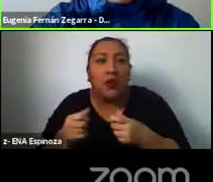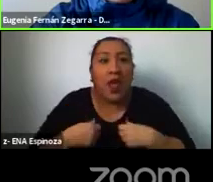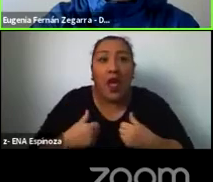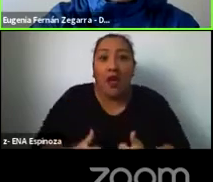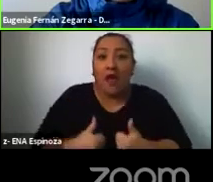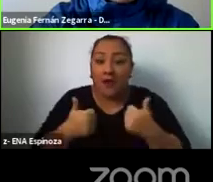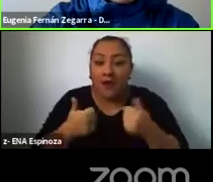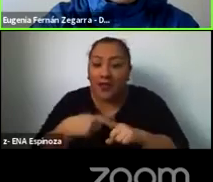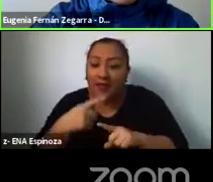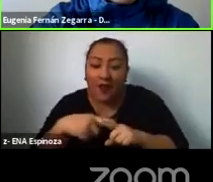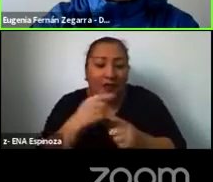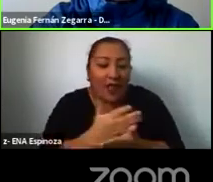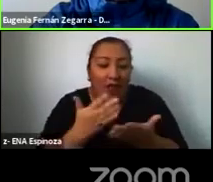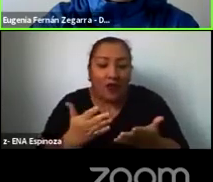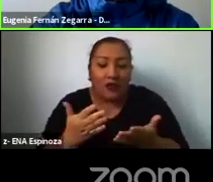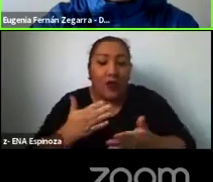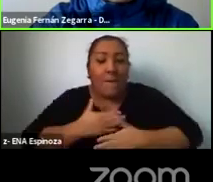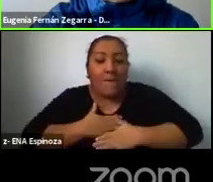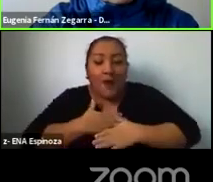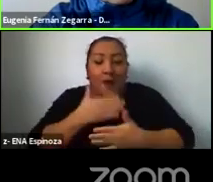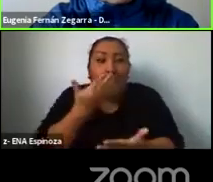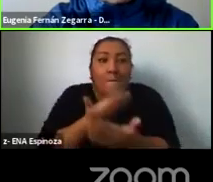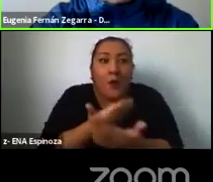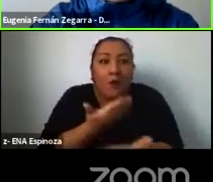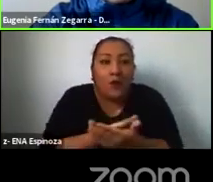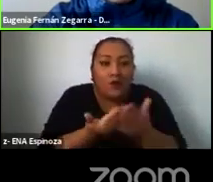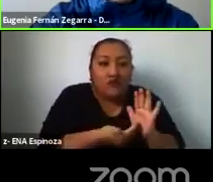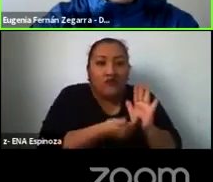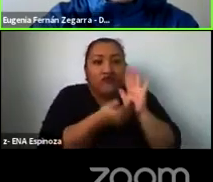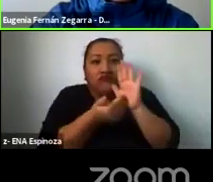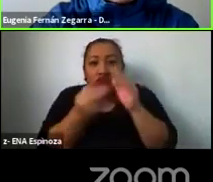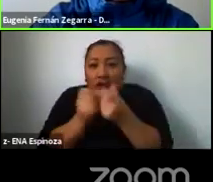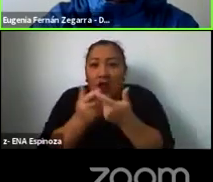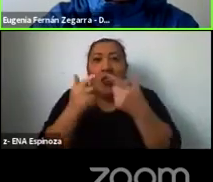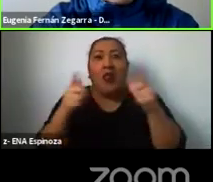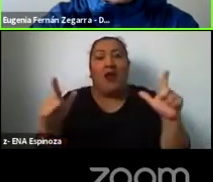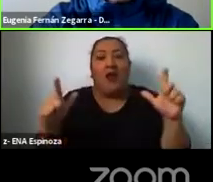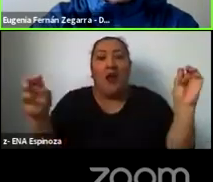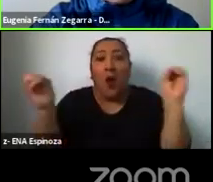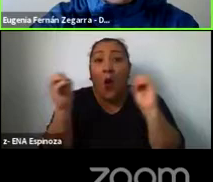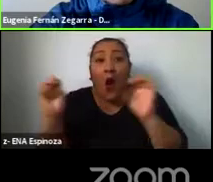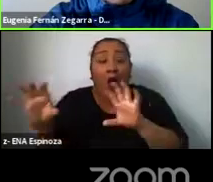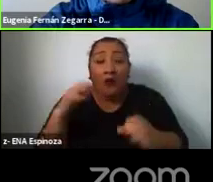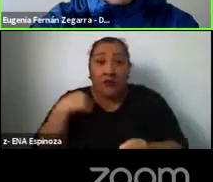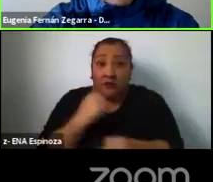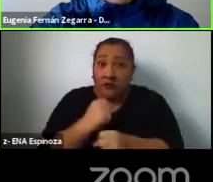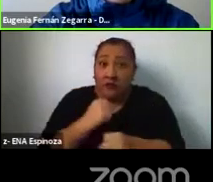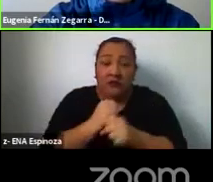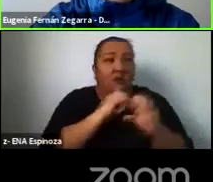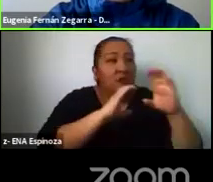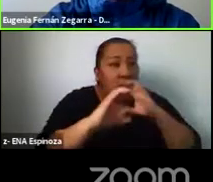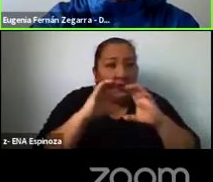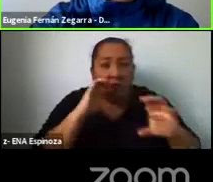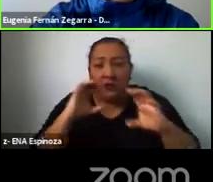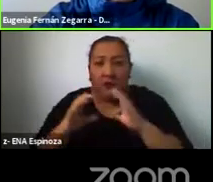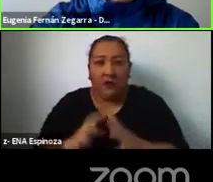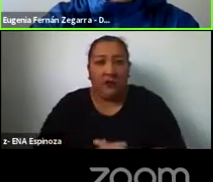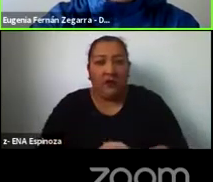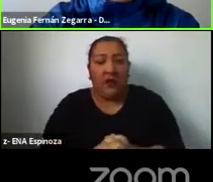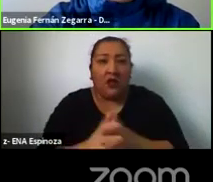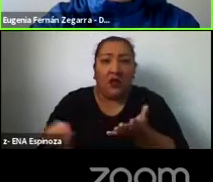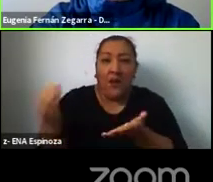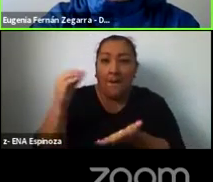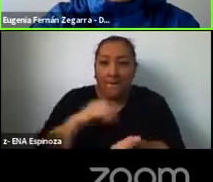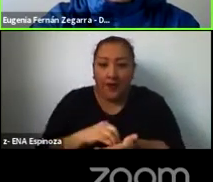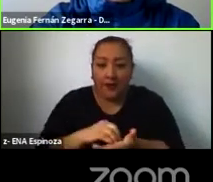democrática, alcanzando nuestras propuestas, exponiéndolas libremente o ejerciendo nuestra capacidad de diálogo.